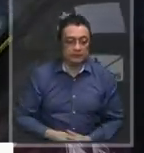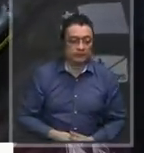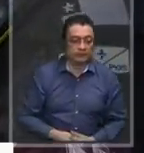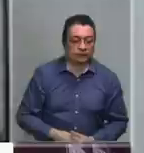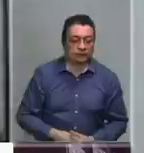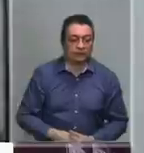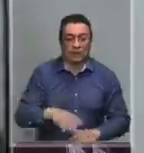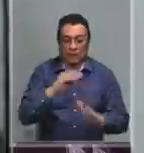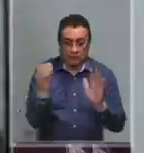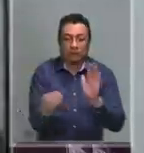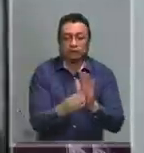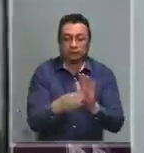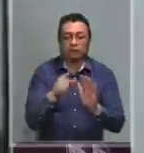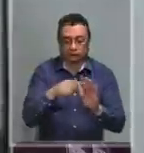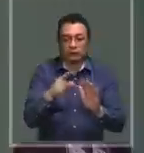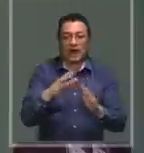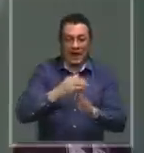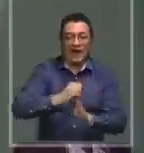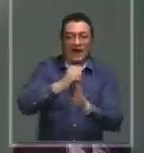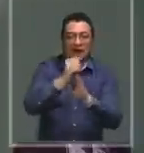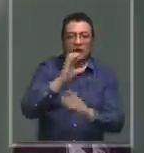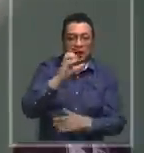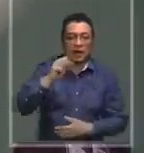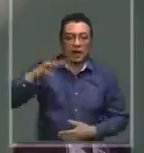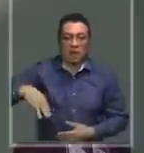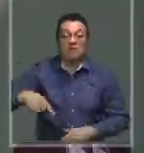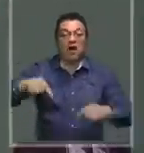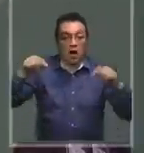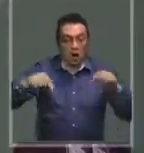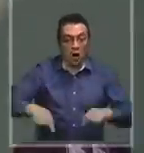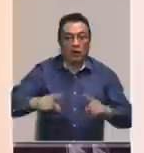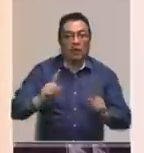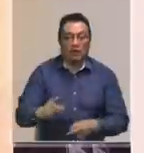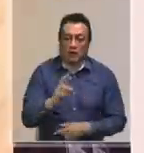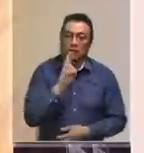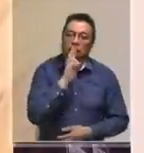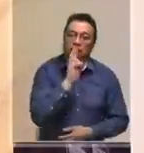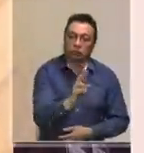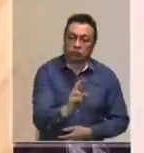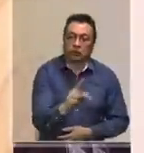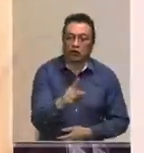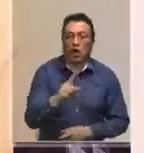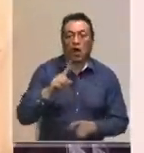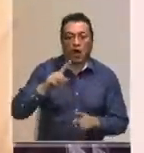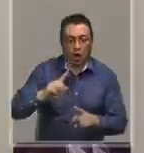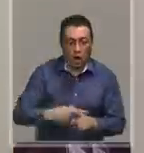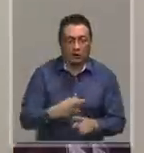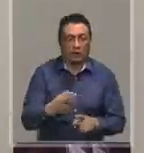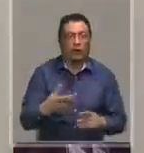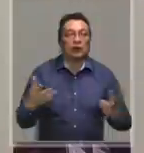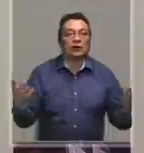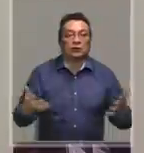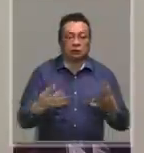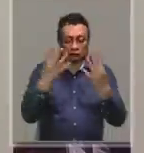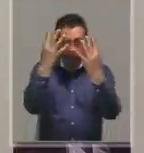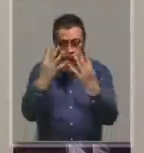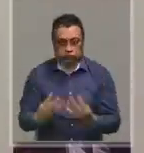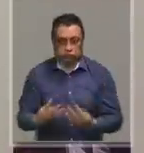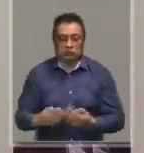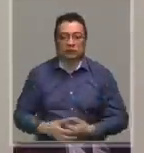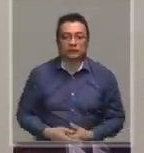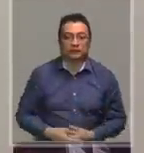Un hito más en la historia de un líder de la CAM que hoy debe responder por sus actos de nuevo tras las rejas.